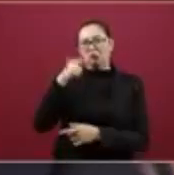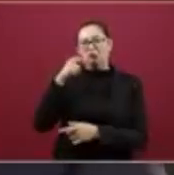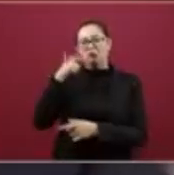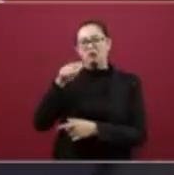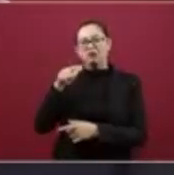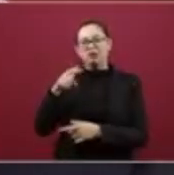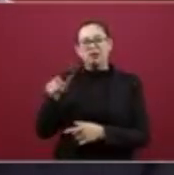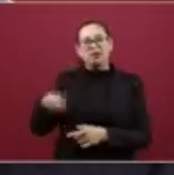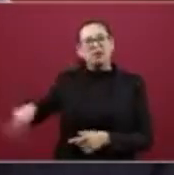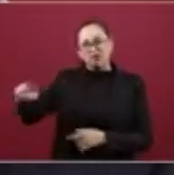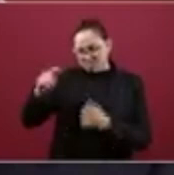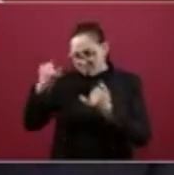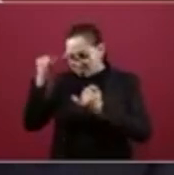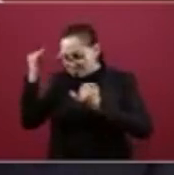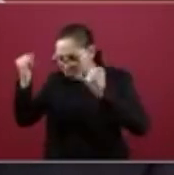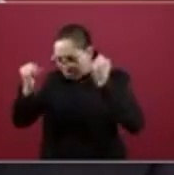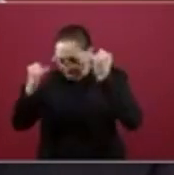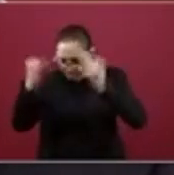sacaron